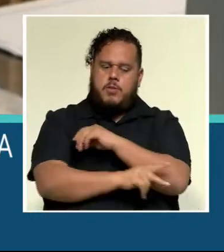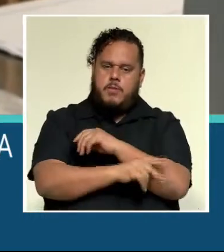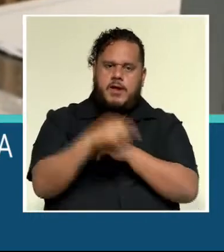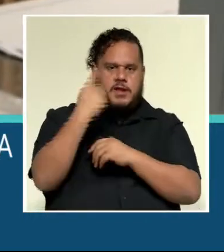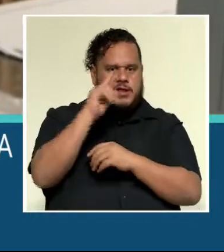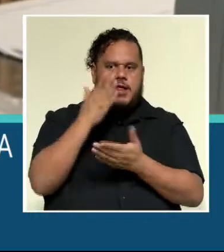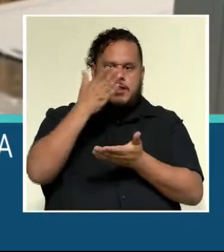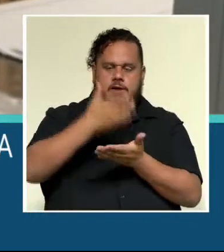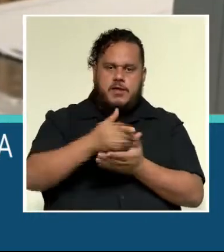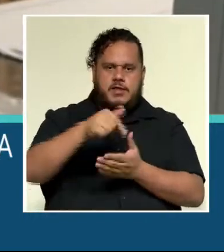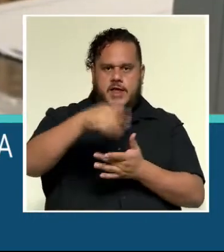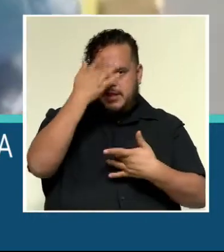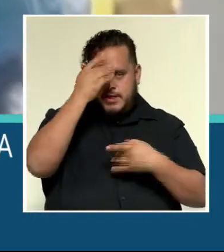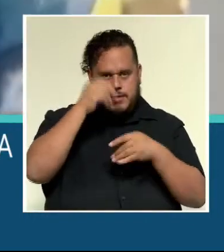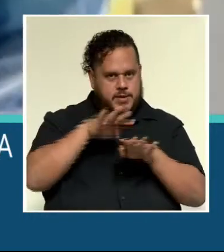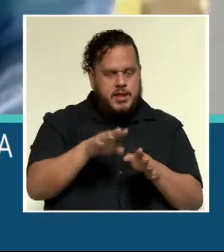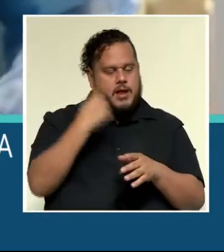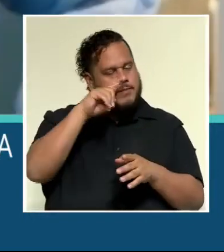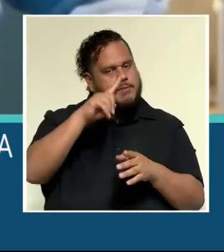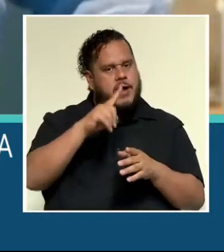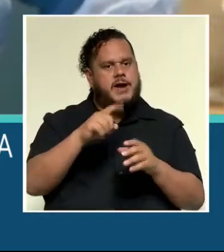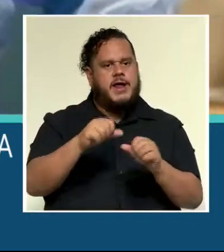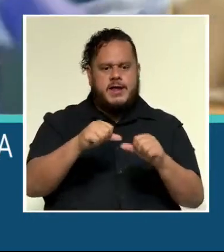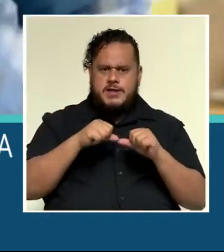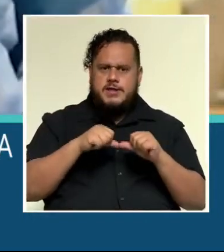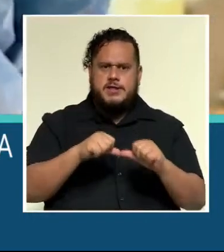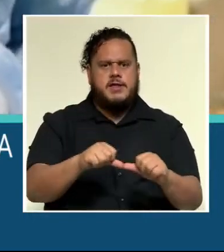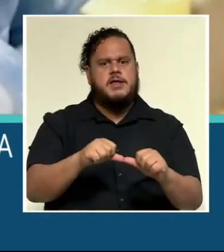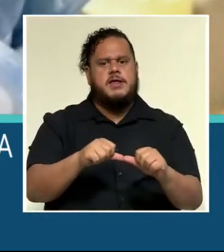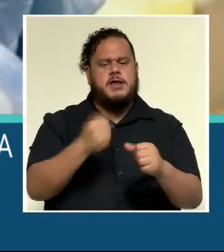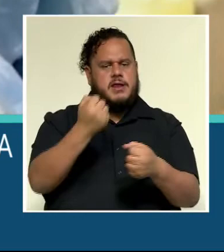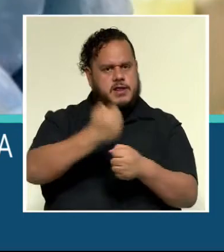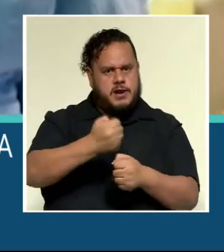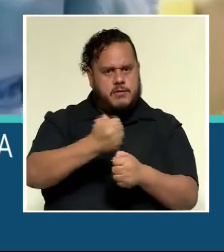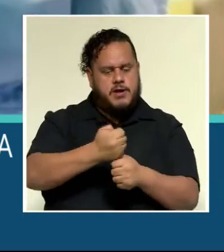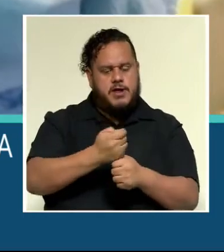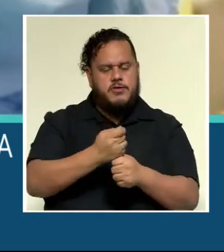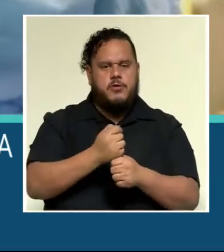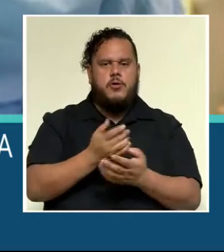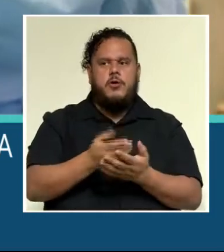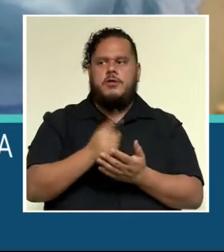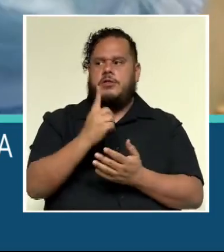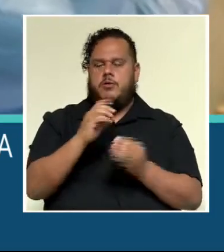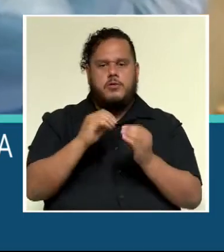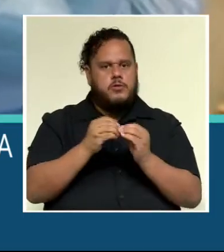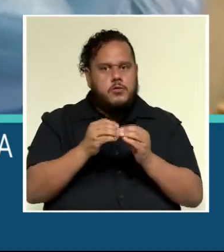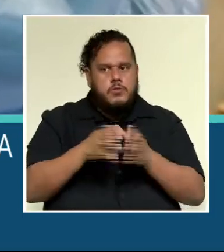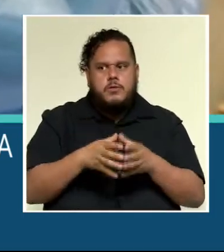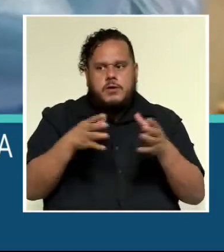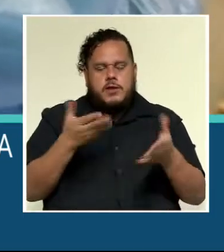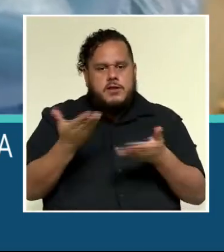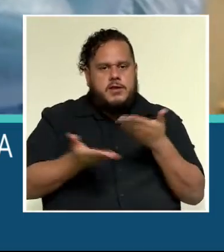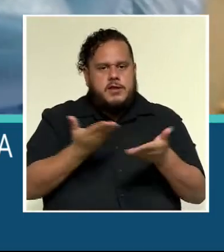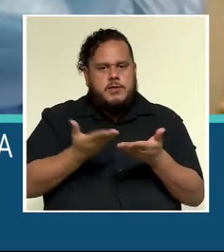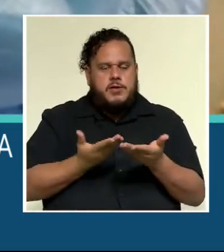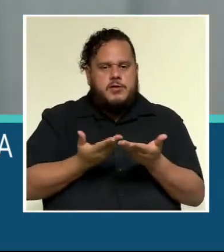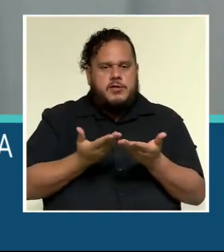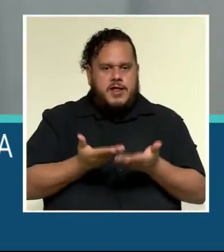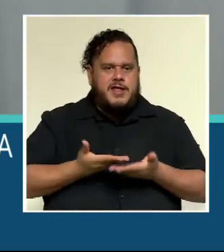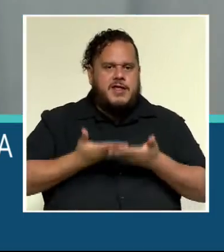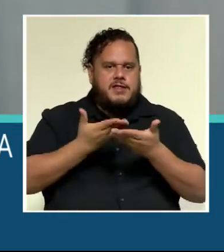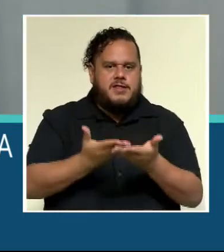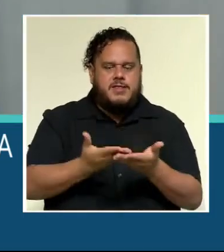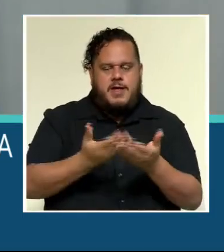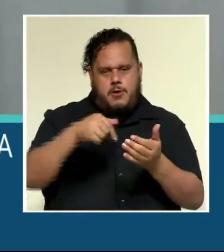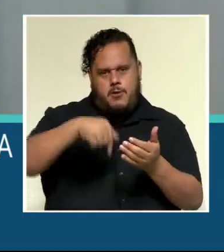exponencial, sostener la operativa, si es el término que podemos utilizar, de una cantidad enorme de servicios que se brindan en el país.